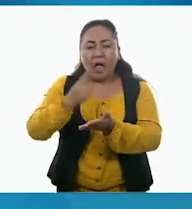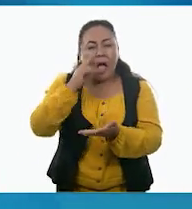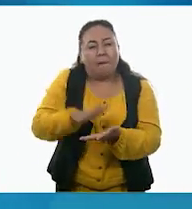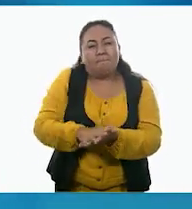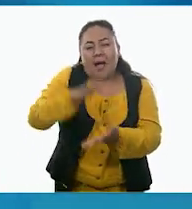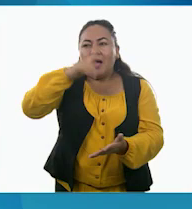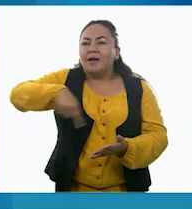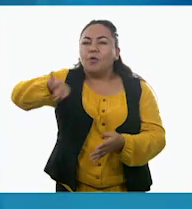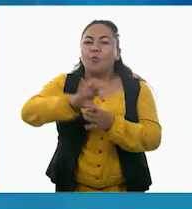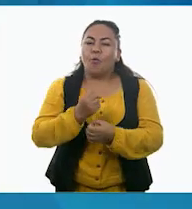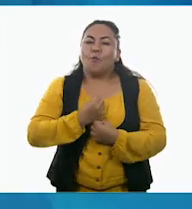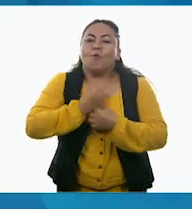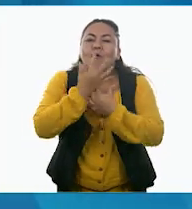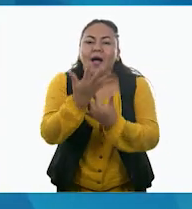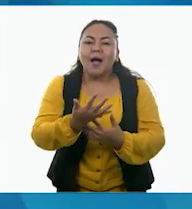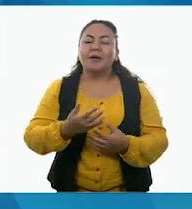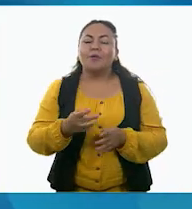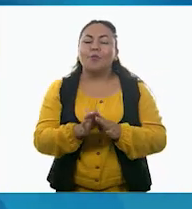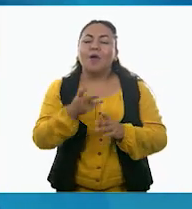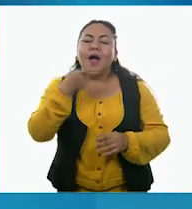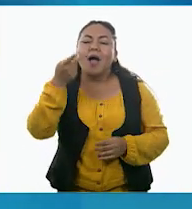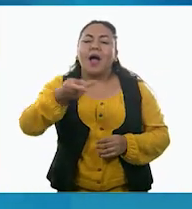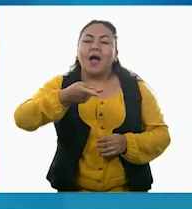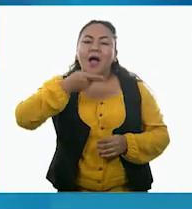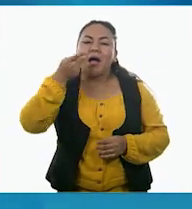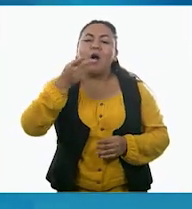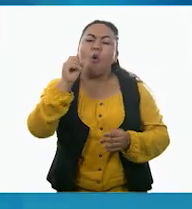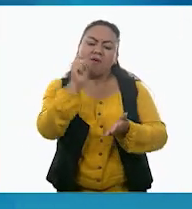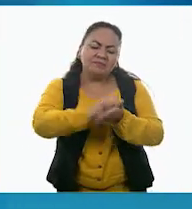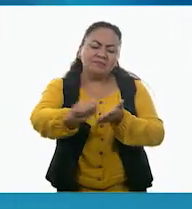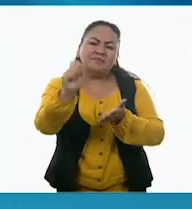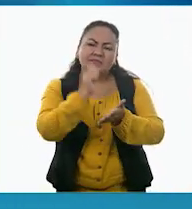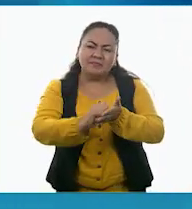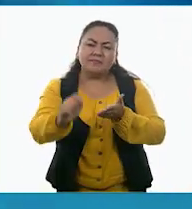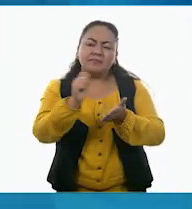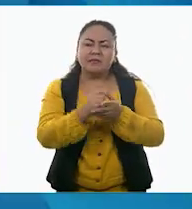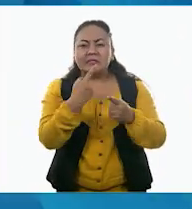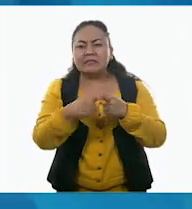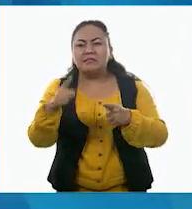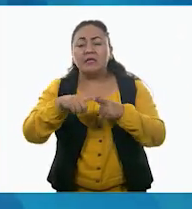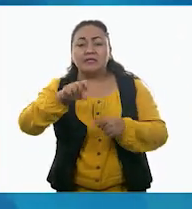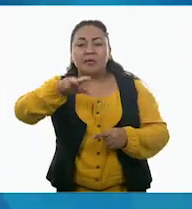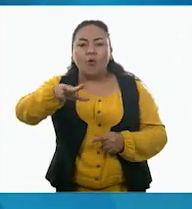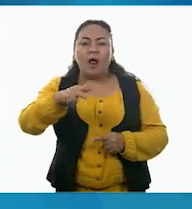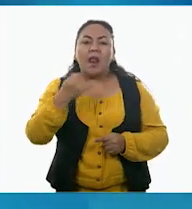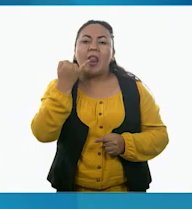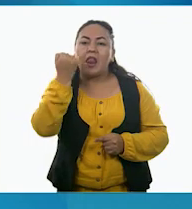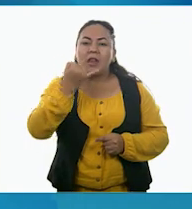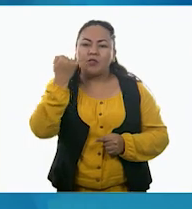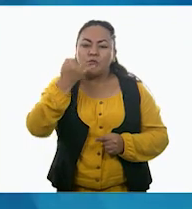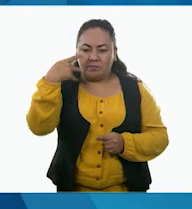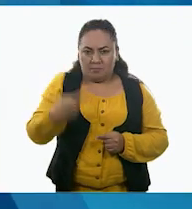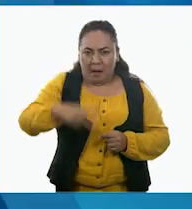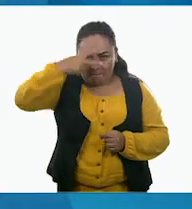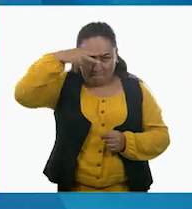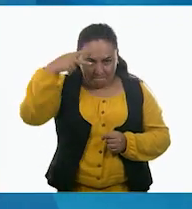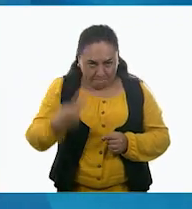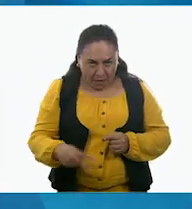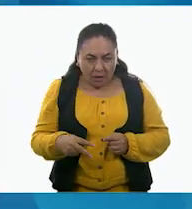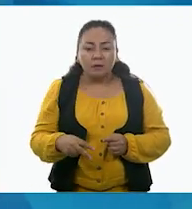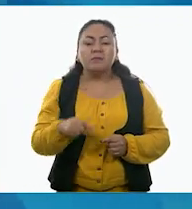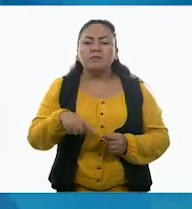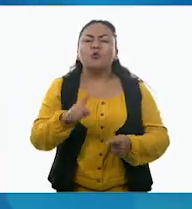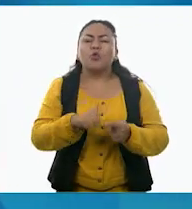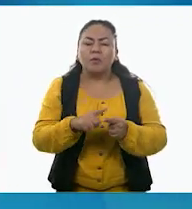de poetas, de narradores, de ensayistas que escriben en alguna de las 68 lenguas que hablamos en México vienen de